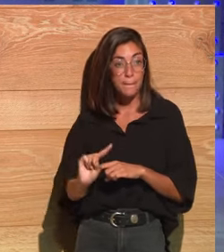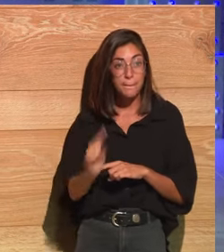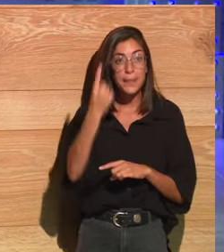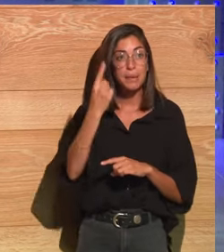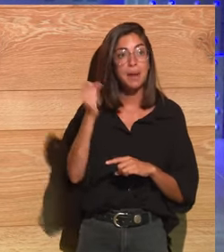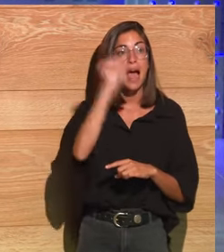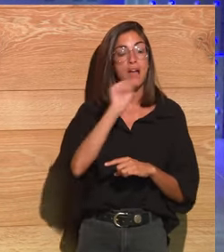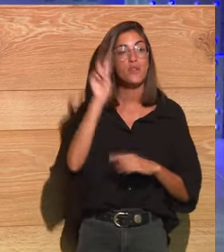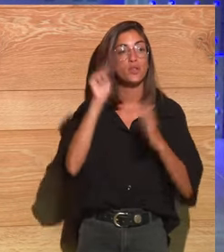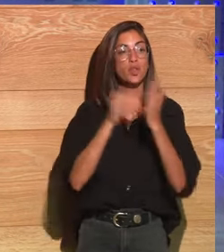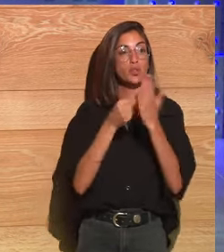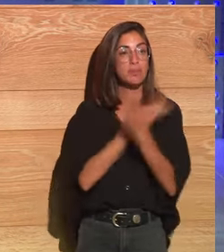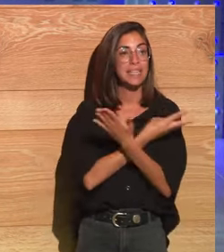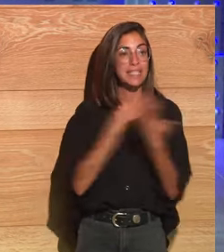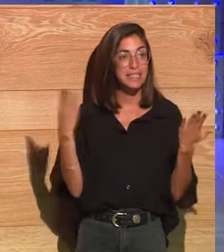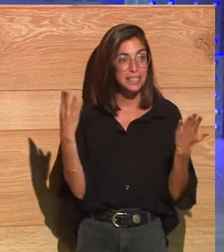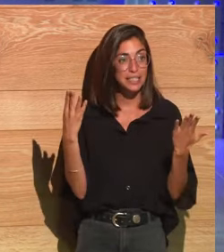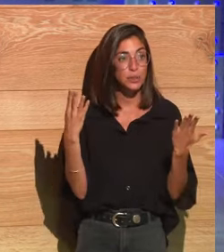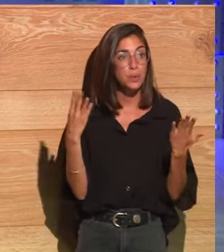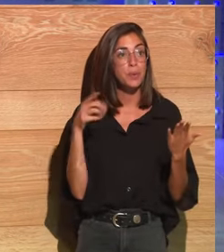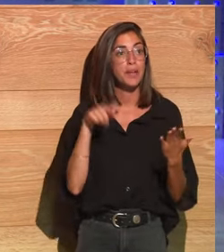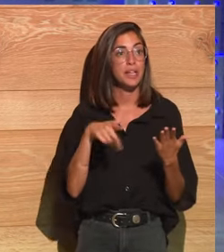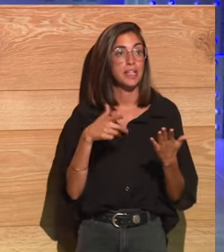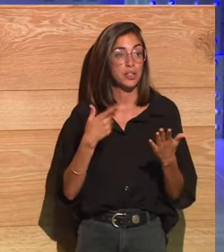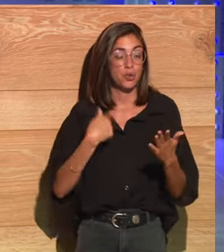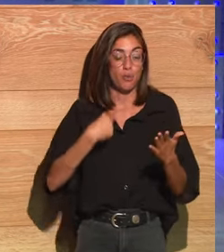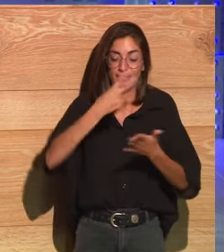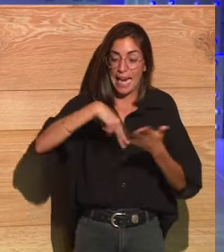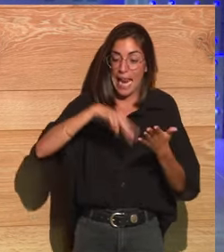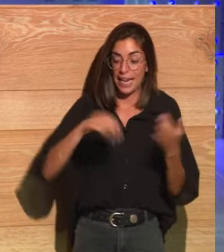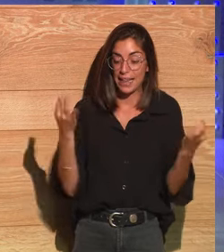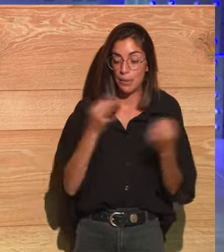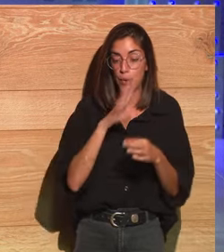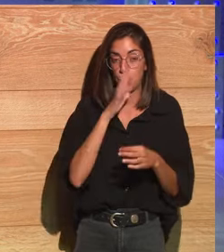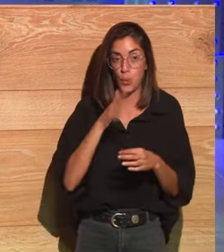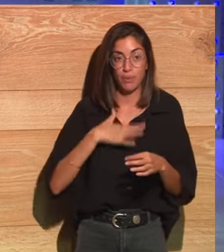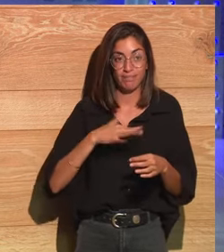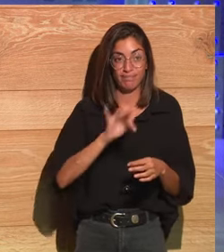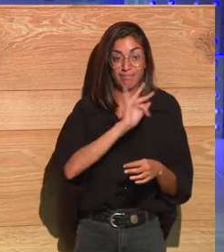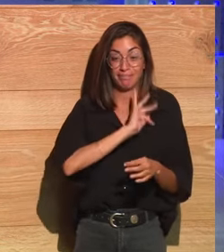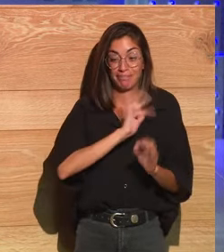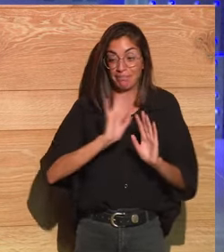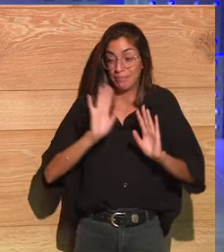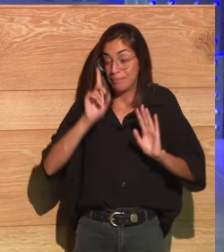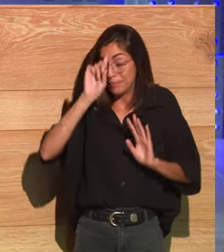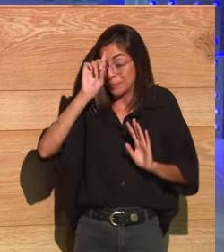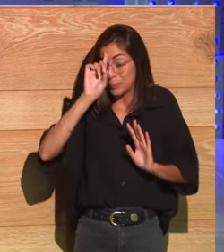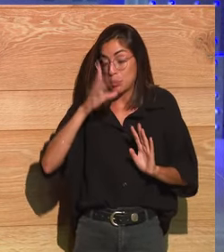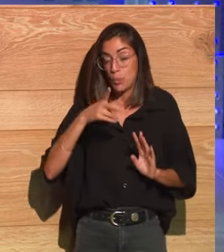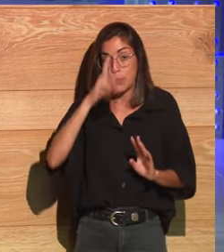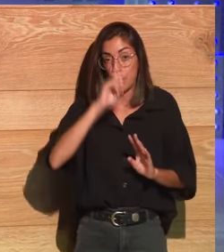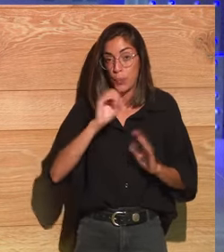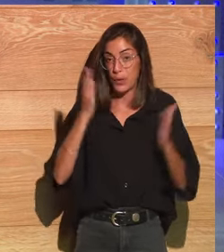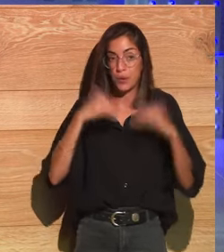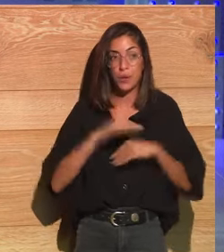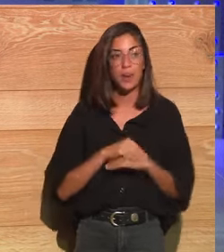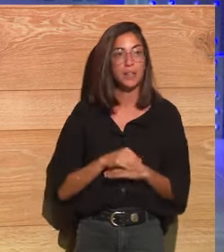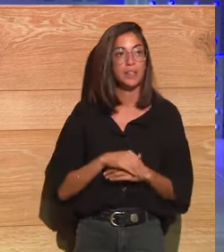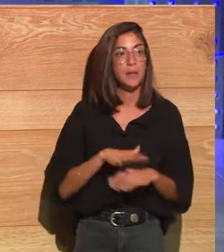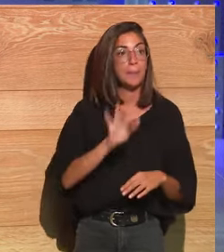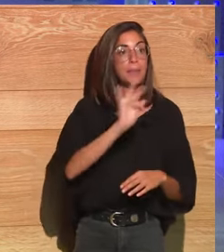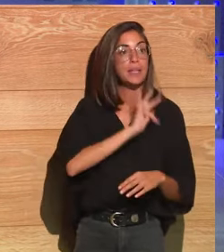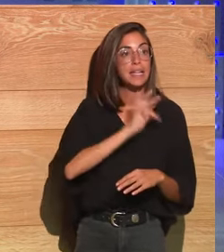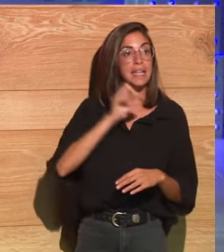la primera persona en 2019 en recibir la medalla, esto lo tengo que leer porque es imposible de decirlo de memoria, la